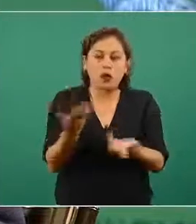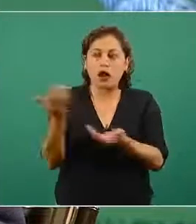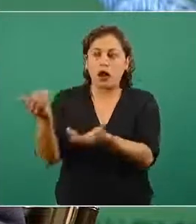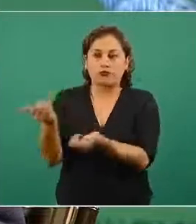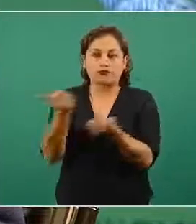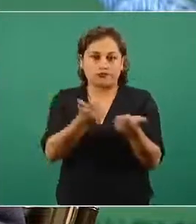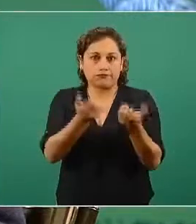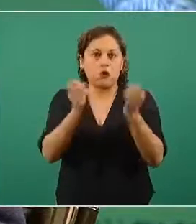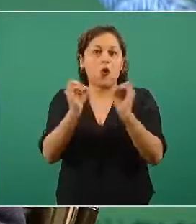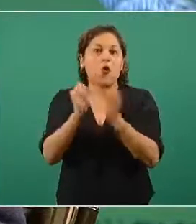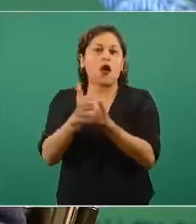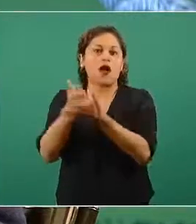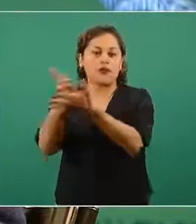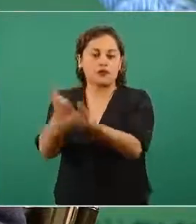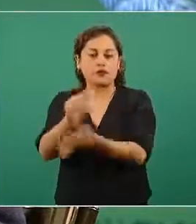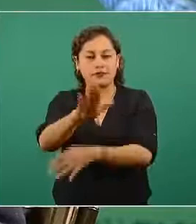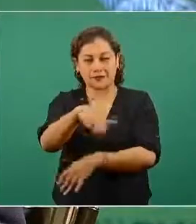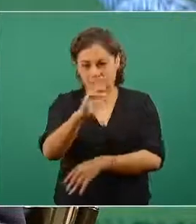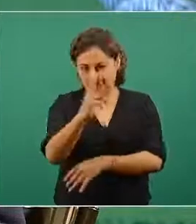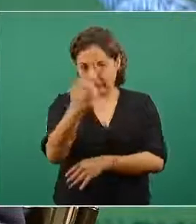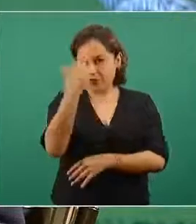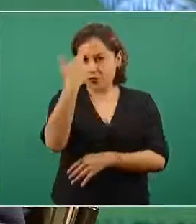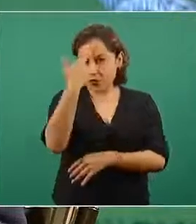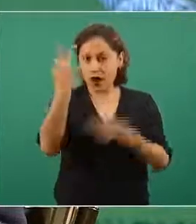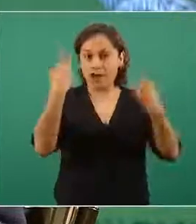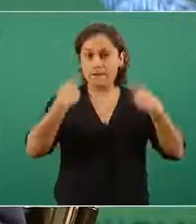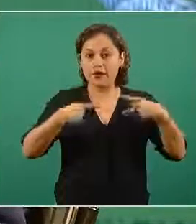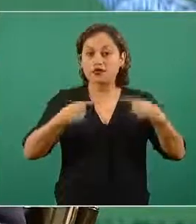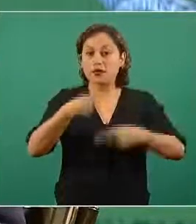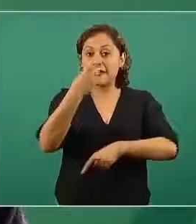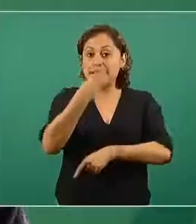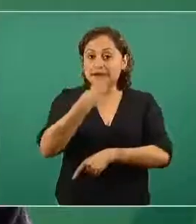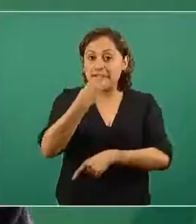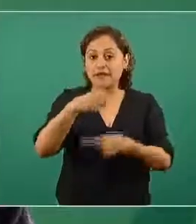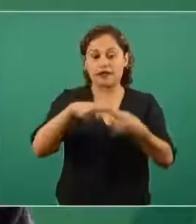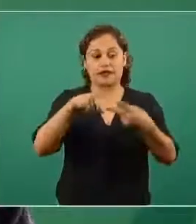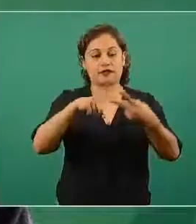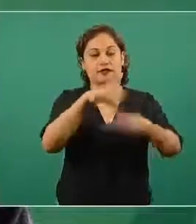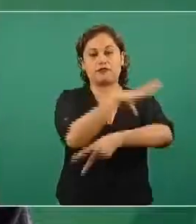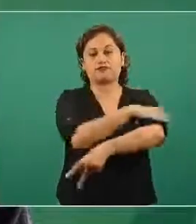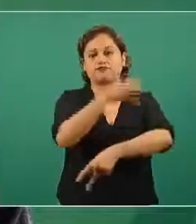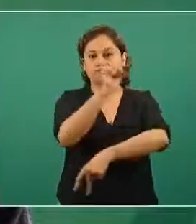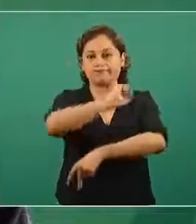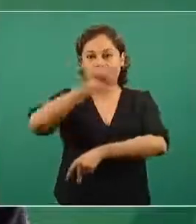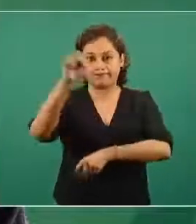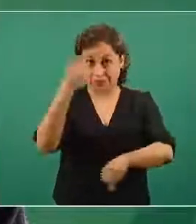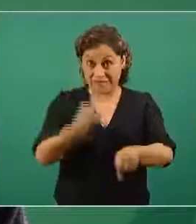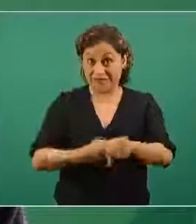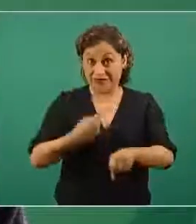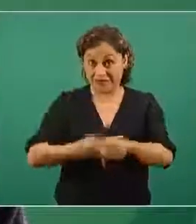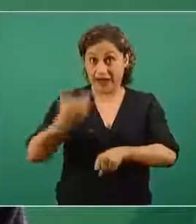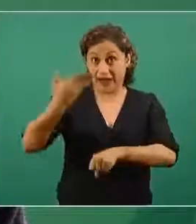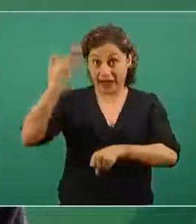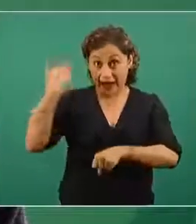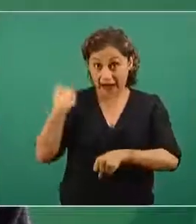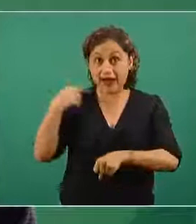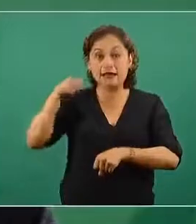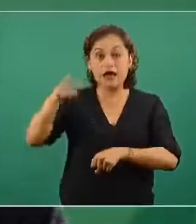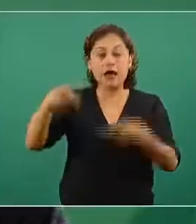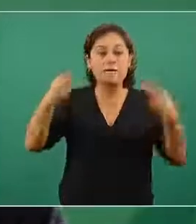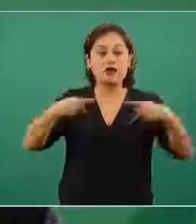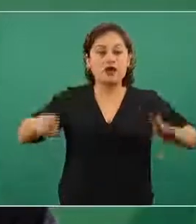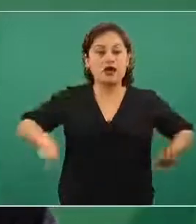que si bien es cierto, tanto las personas que padecen diabetes como padecen hipertensión están clasificadas dentro de los grupos de